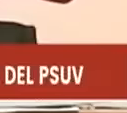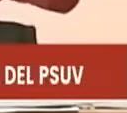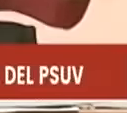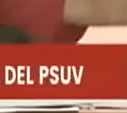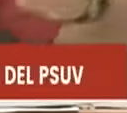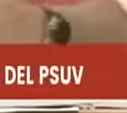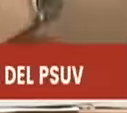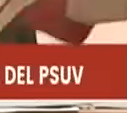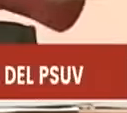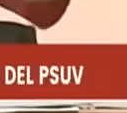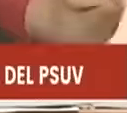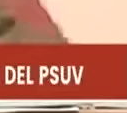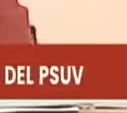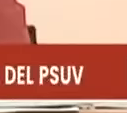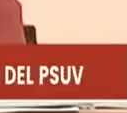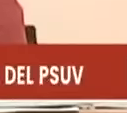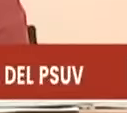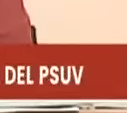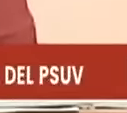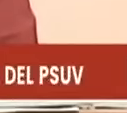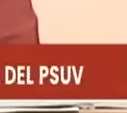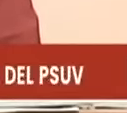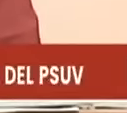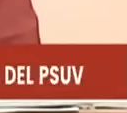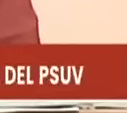año 98 fue, dijeran en mi pueblo, antier.